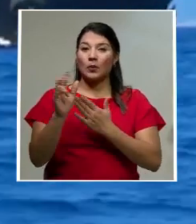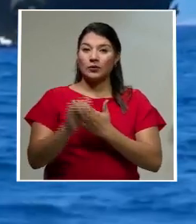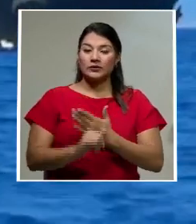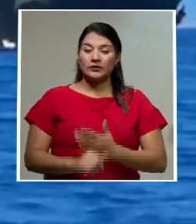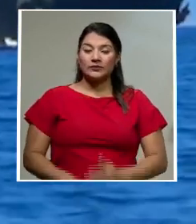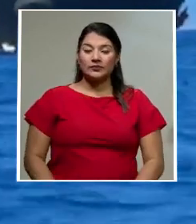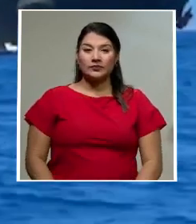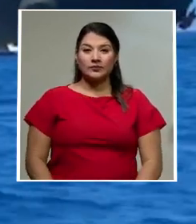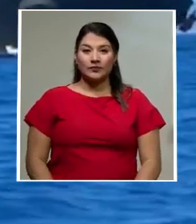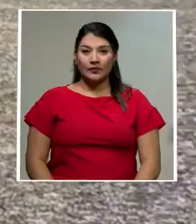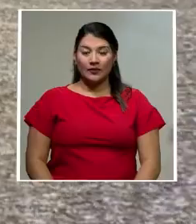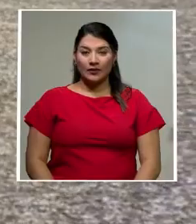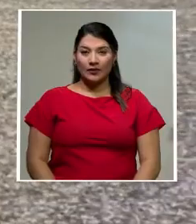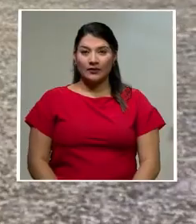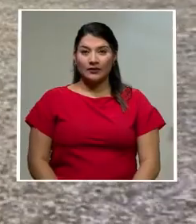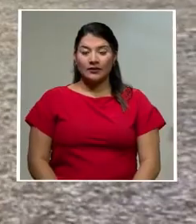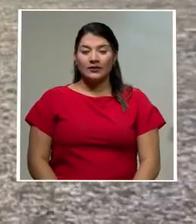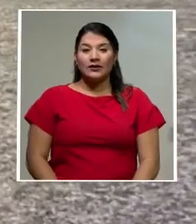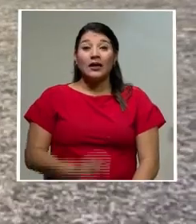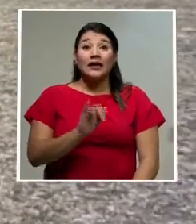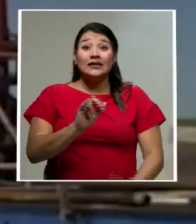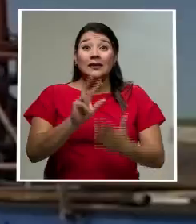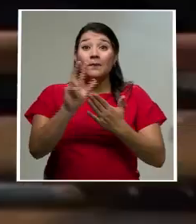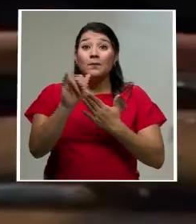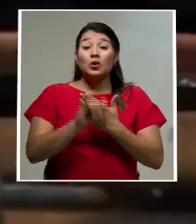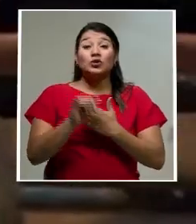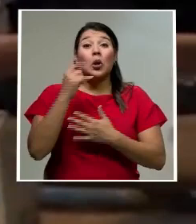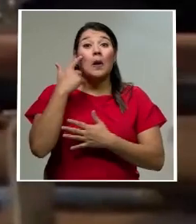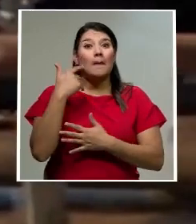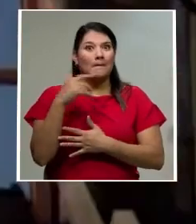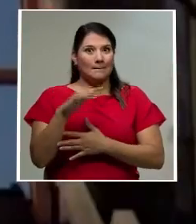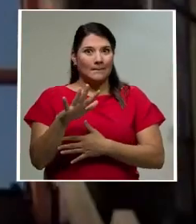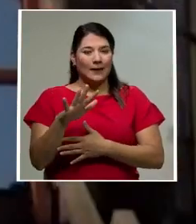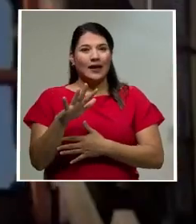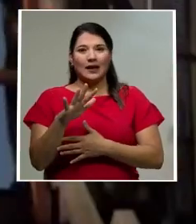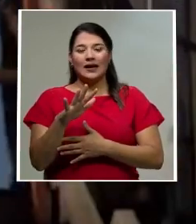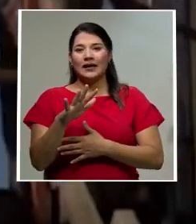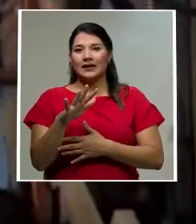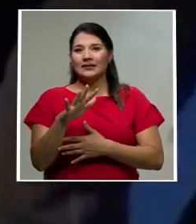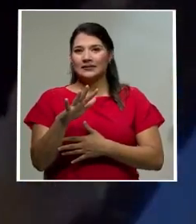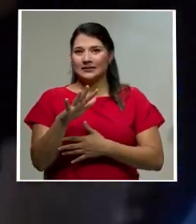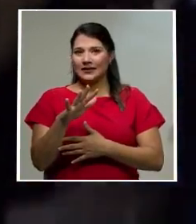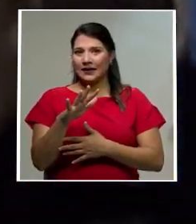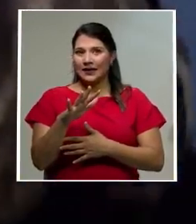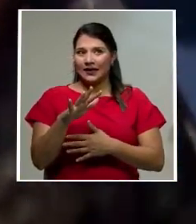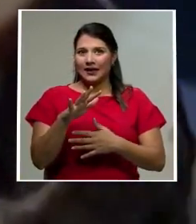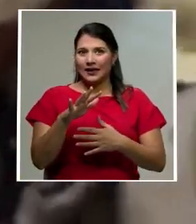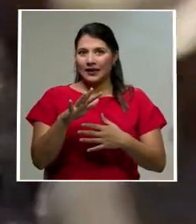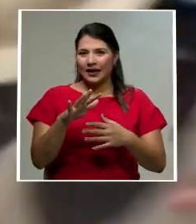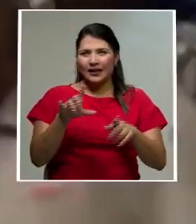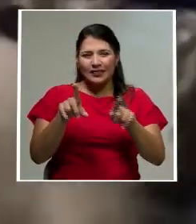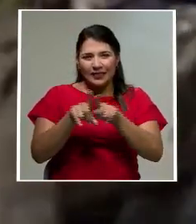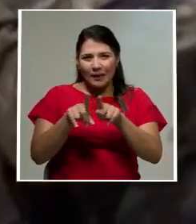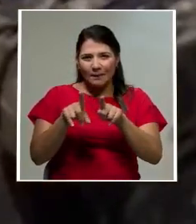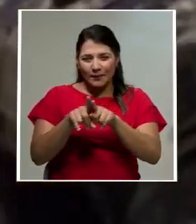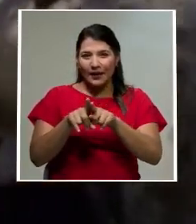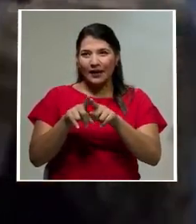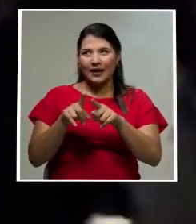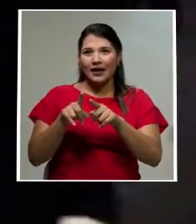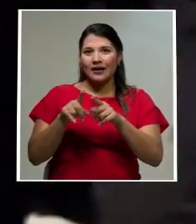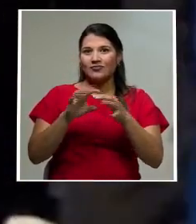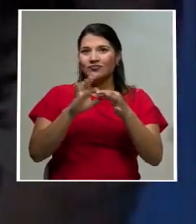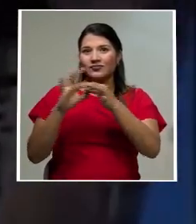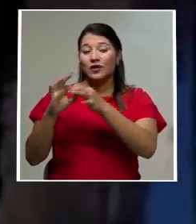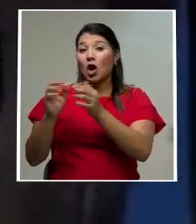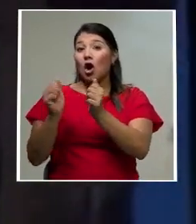agenda parlamentaria. Y es que este proyecto parece haber generado un eco importante más allá de nuestras fronteras, ya que la secretaria ejecutiva de